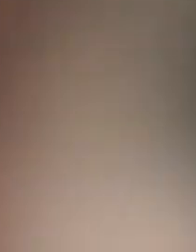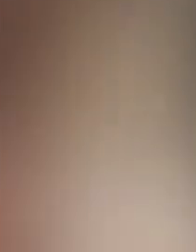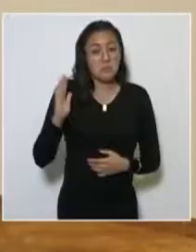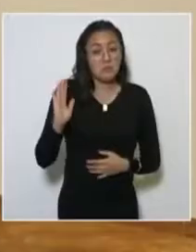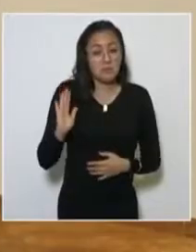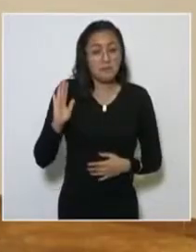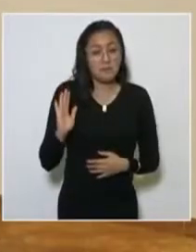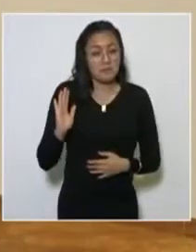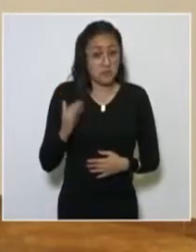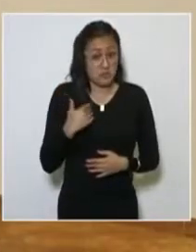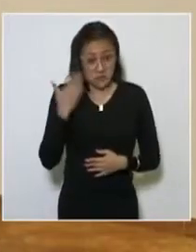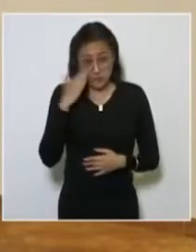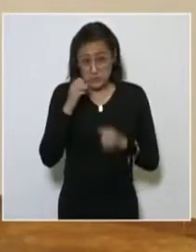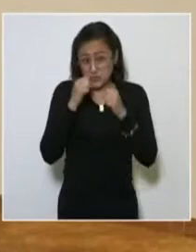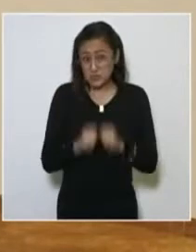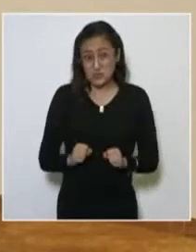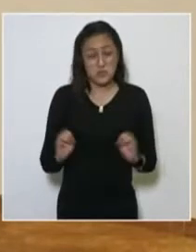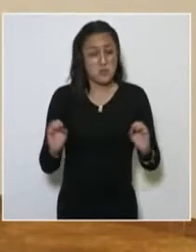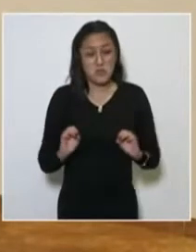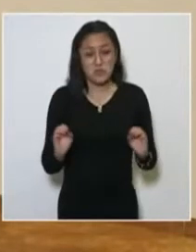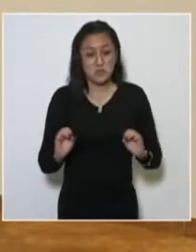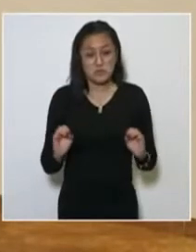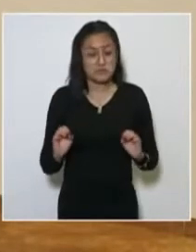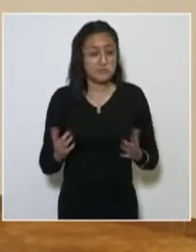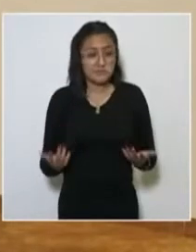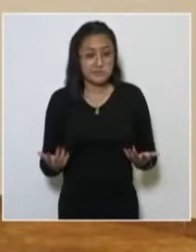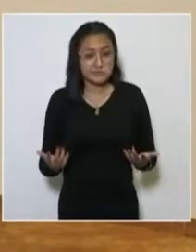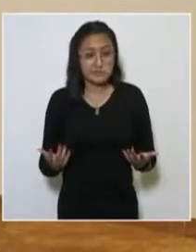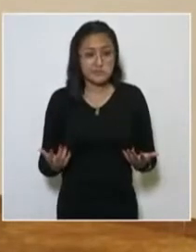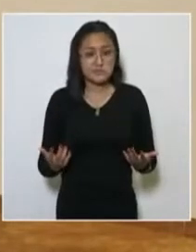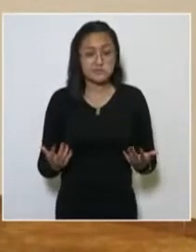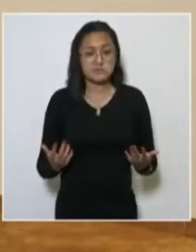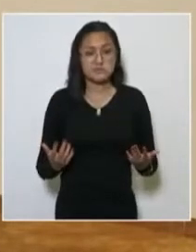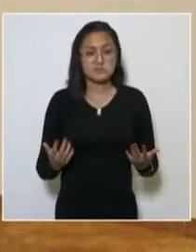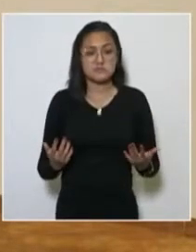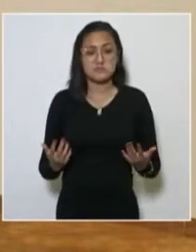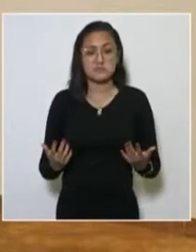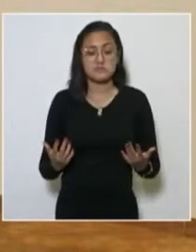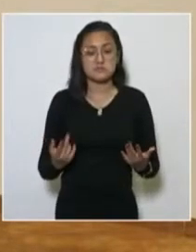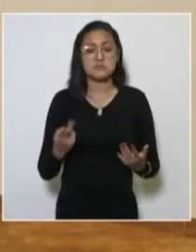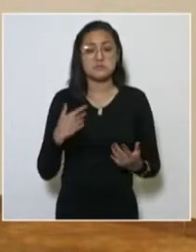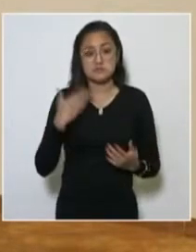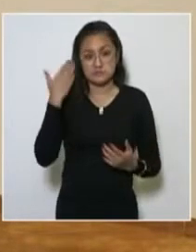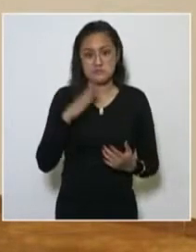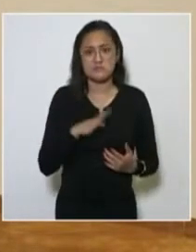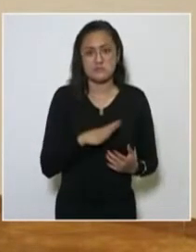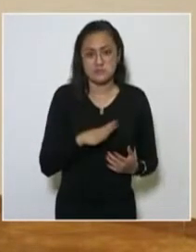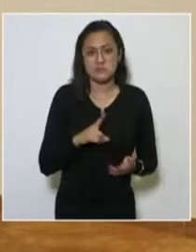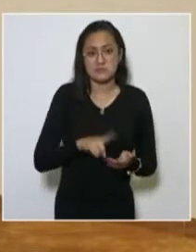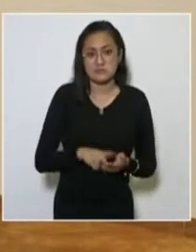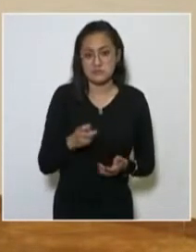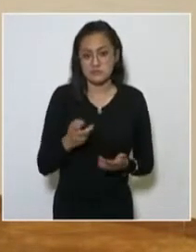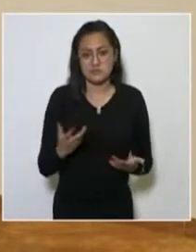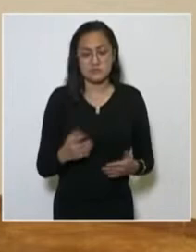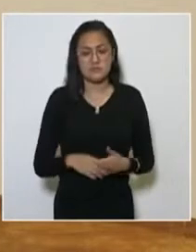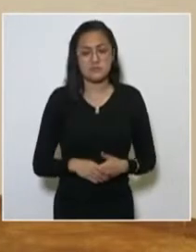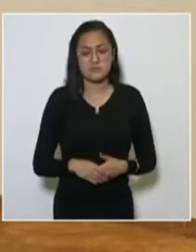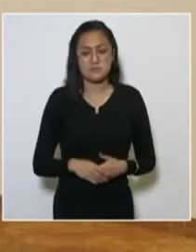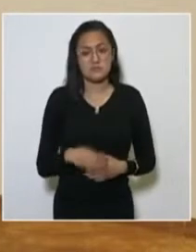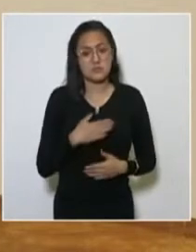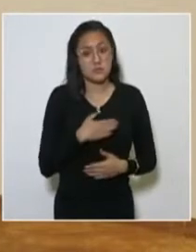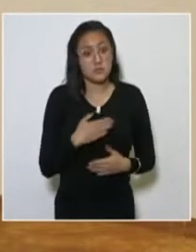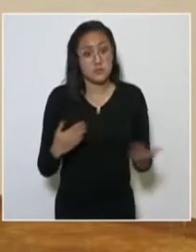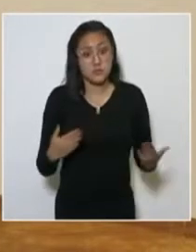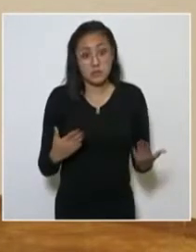Escuchaste bien. En rueda de prensa, el gobernador Miguel Barbosa dijo que al parecer ya existe un orden de arresto en contra del empresario y calificó